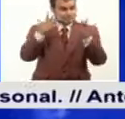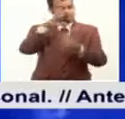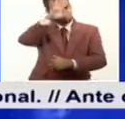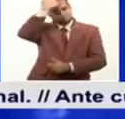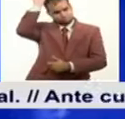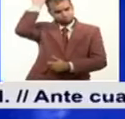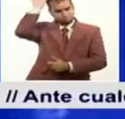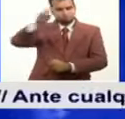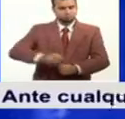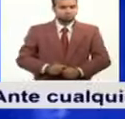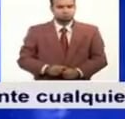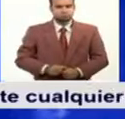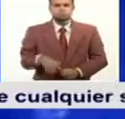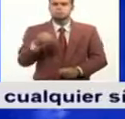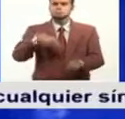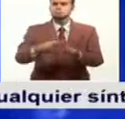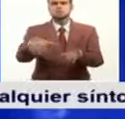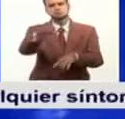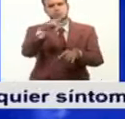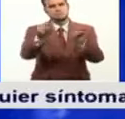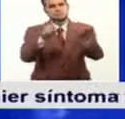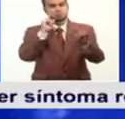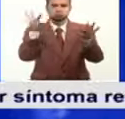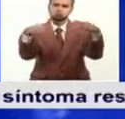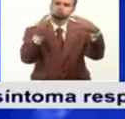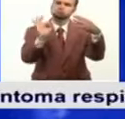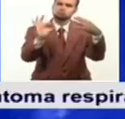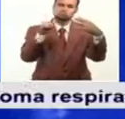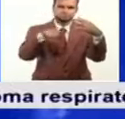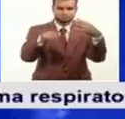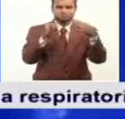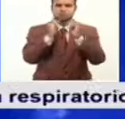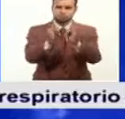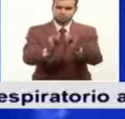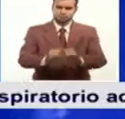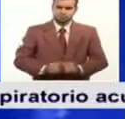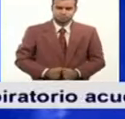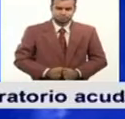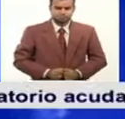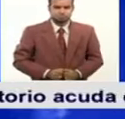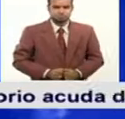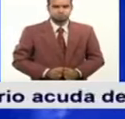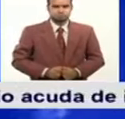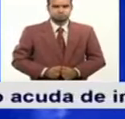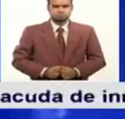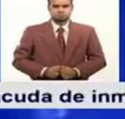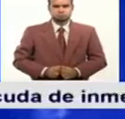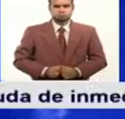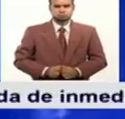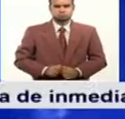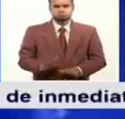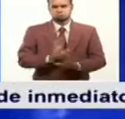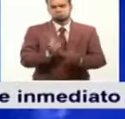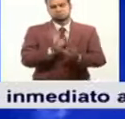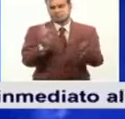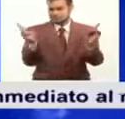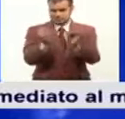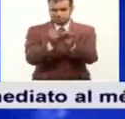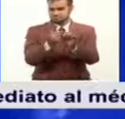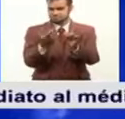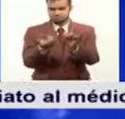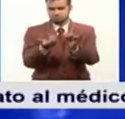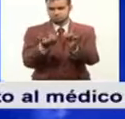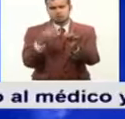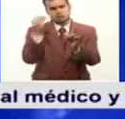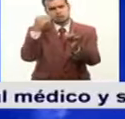a todas las personas que escuchan la información y muy apretada síntesis o una apretada síntesis de lo